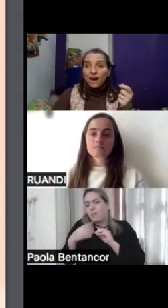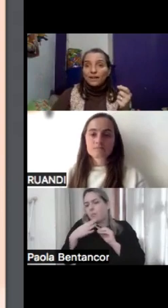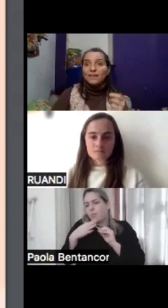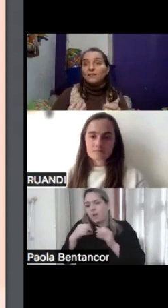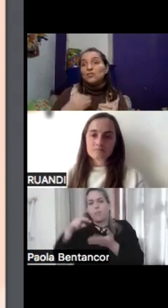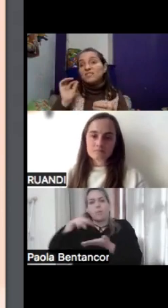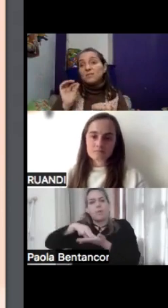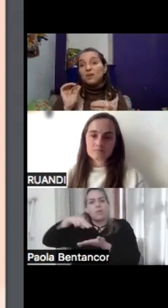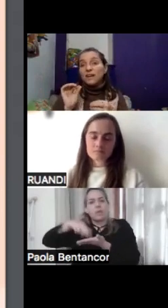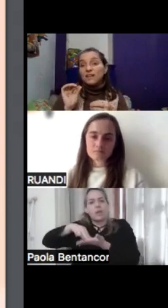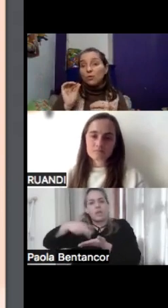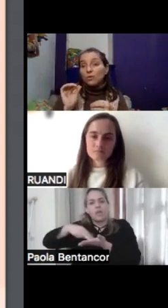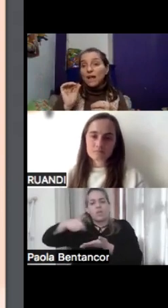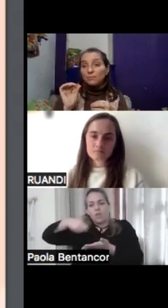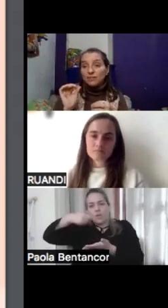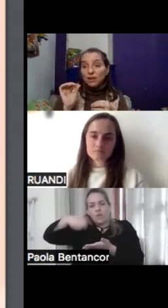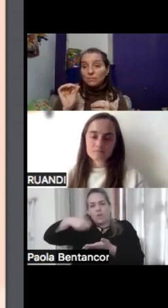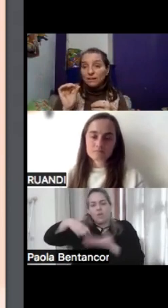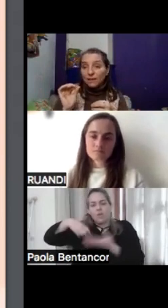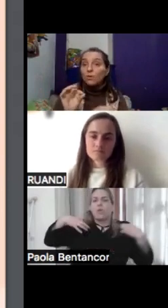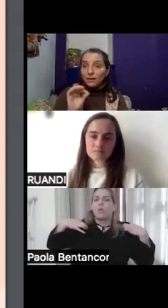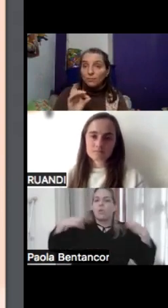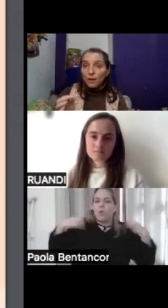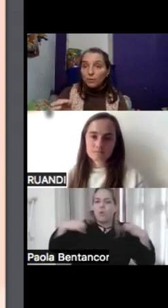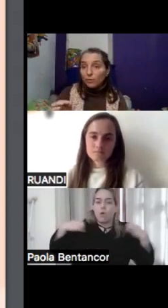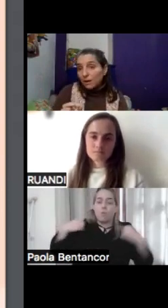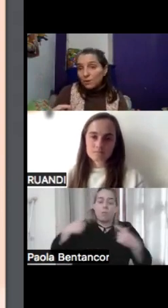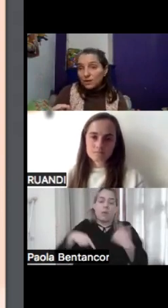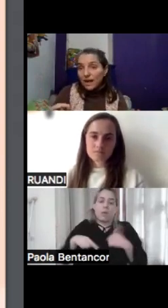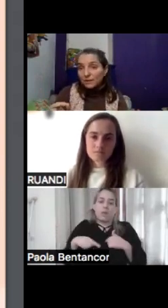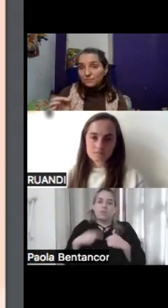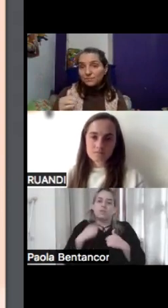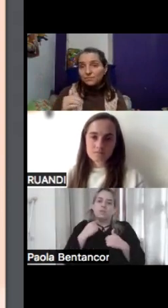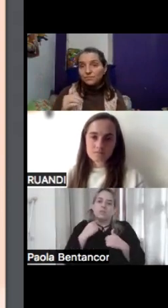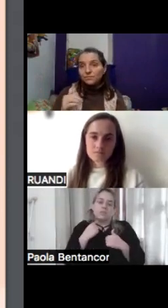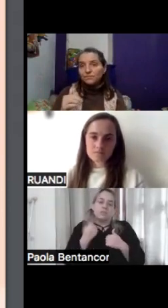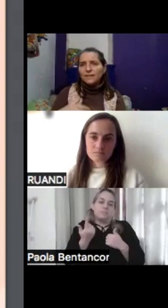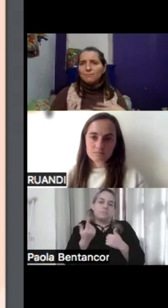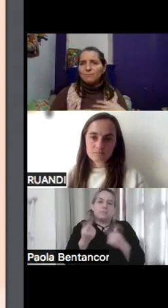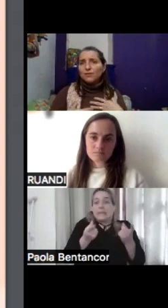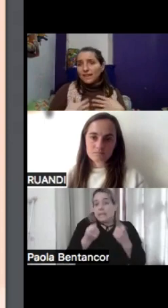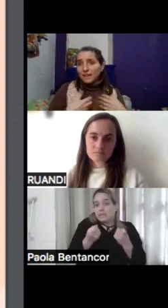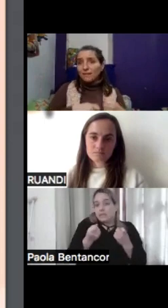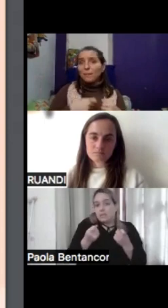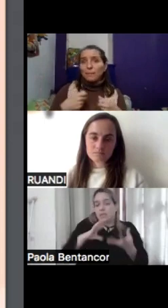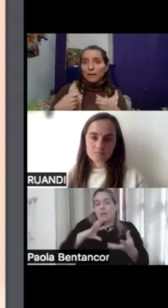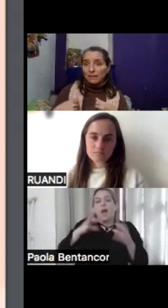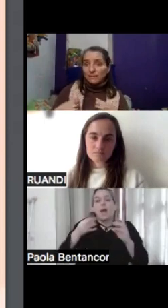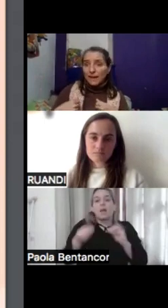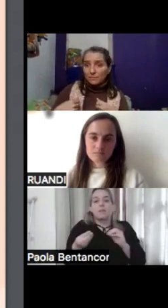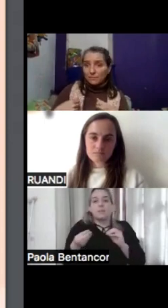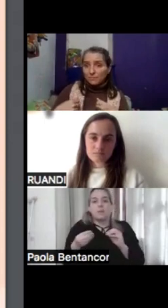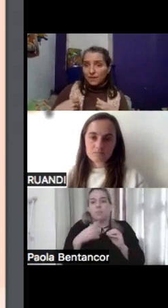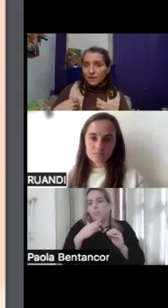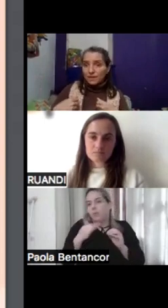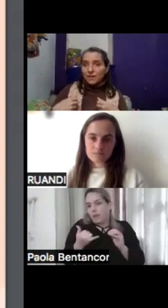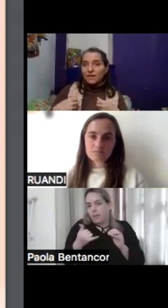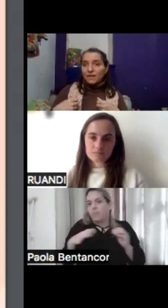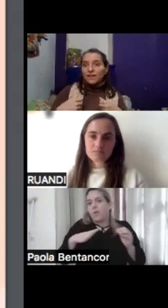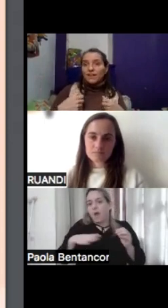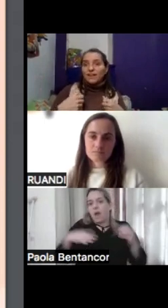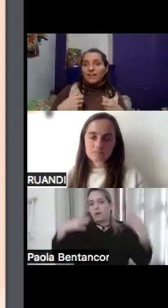cubiertos, ropa, y entonces si vos querés alguna adaptación en particular, voy a poner un ejemplo real. Vieron que hay remeras para